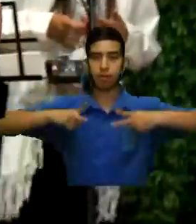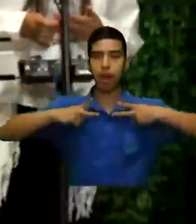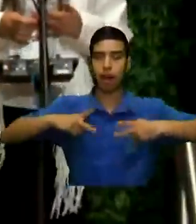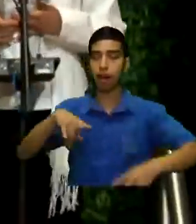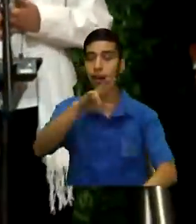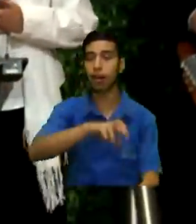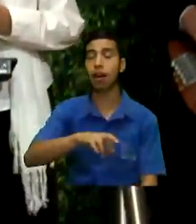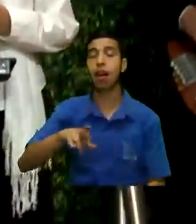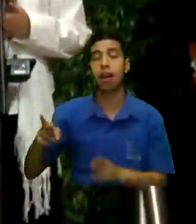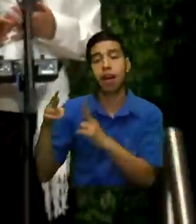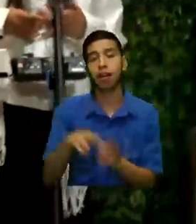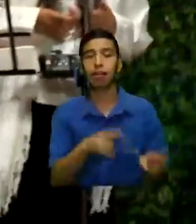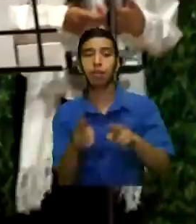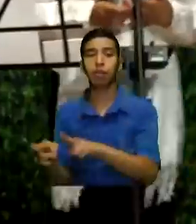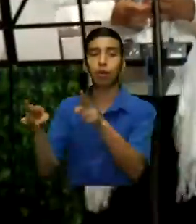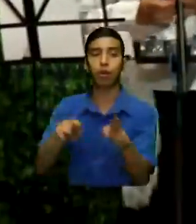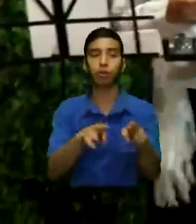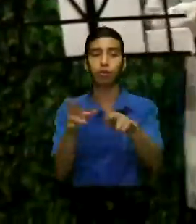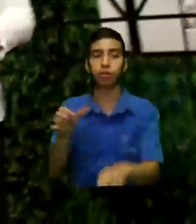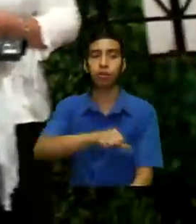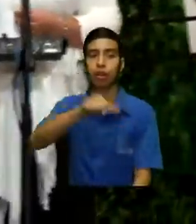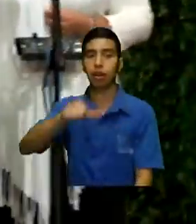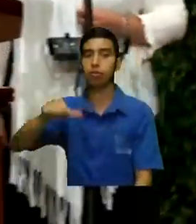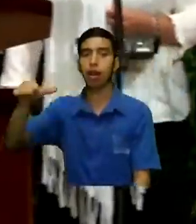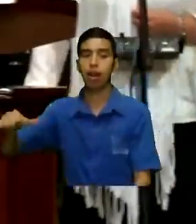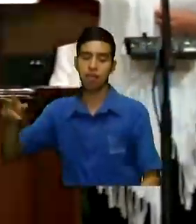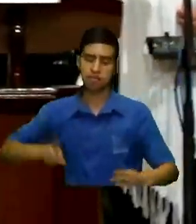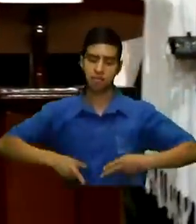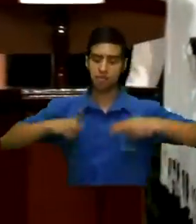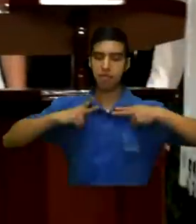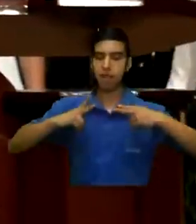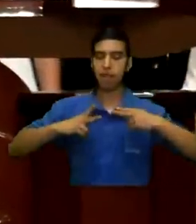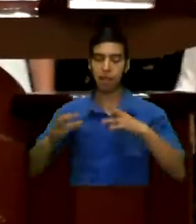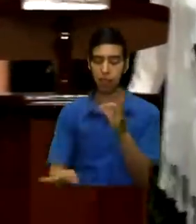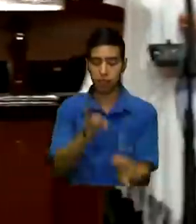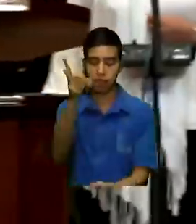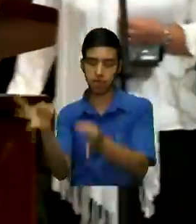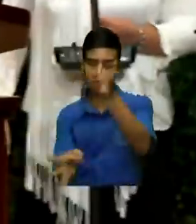viva, ríos de agua viva que saltan para vida eterna.